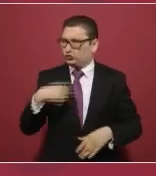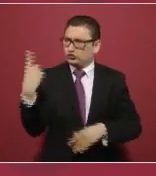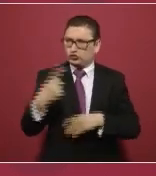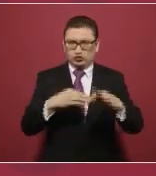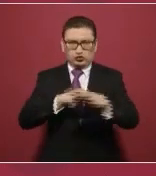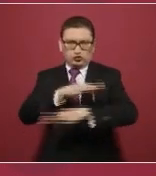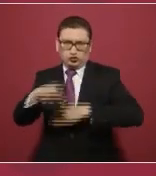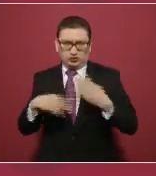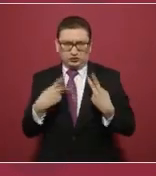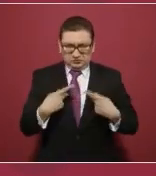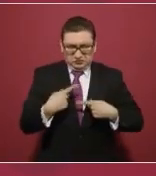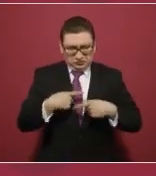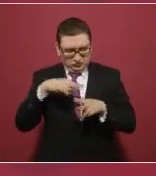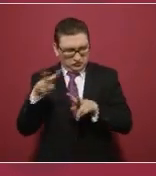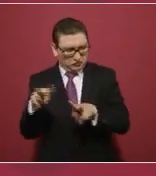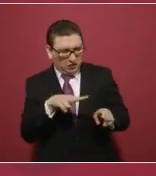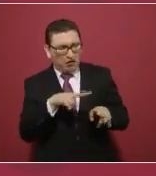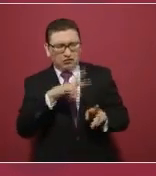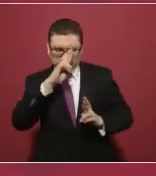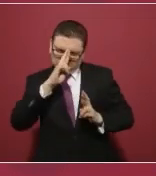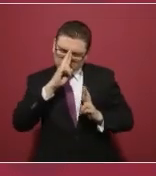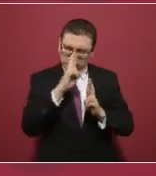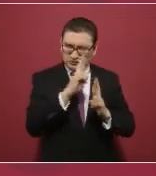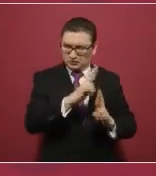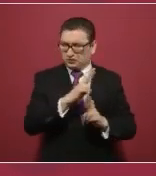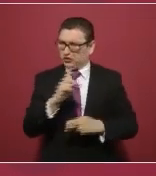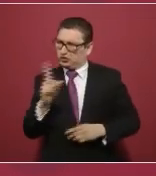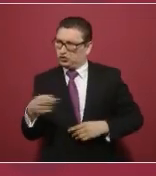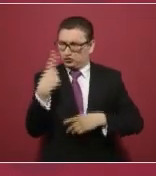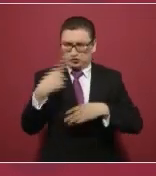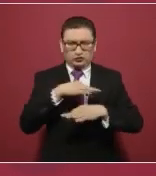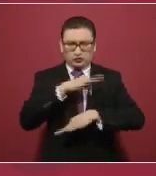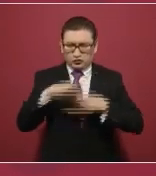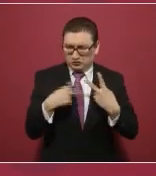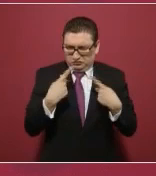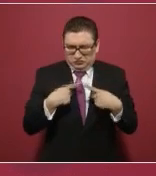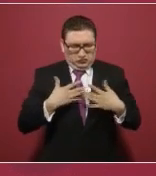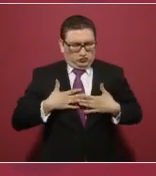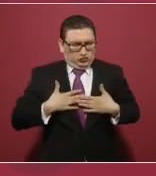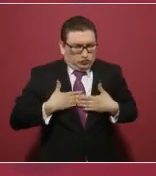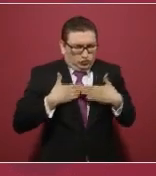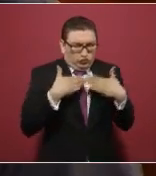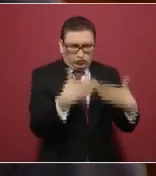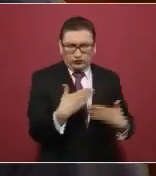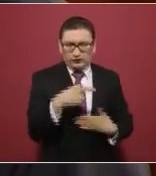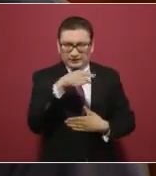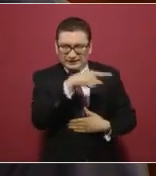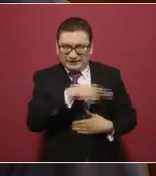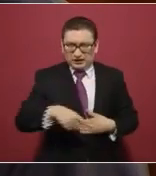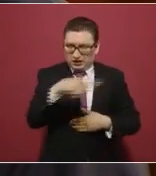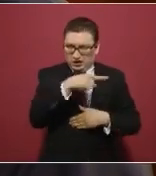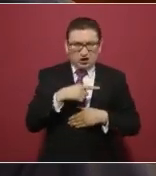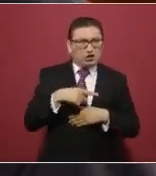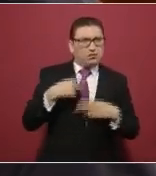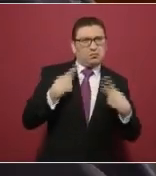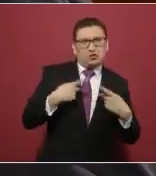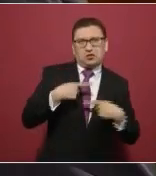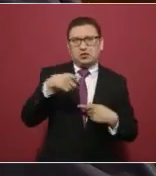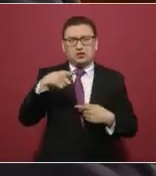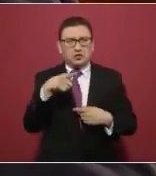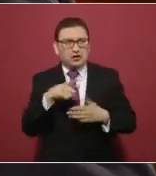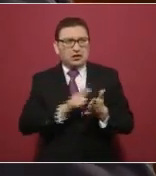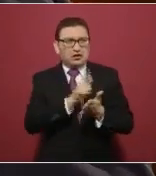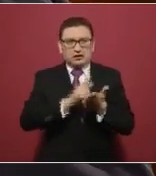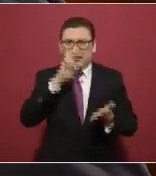sociedad, digno de contar con su confianza y eficaz en el combate a la criminalidad